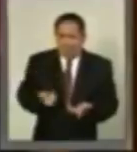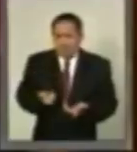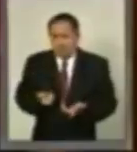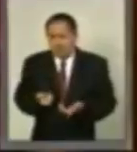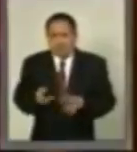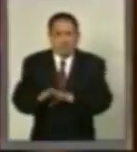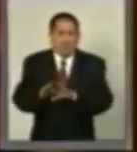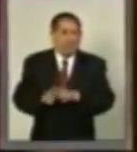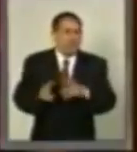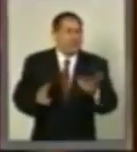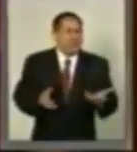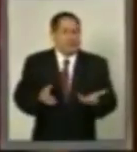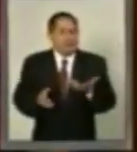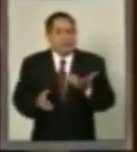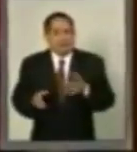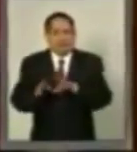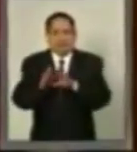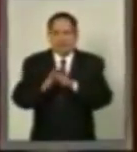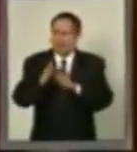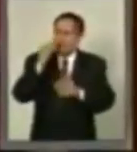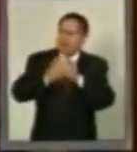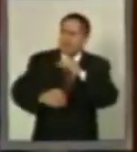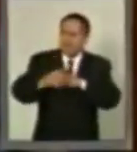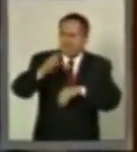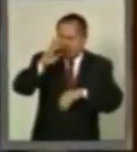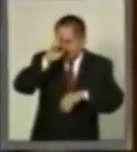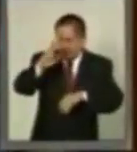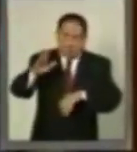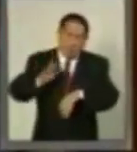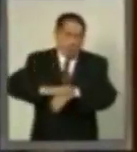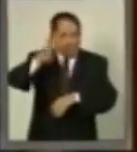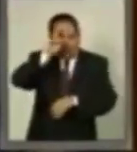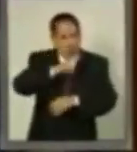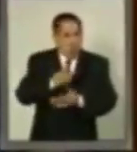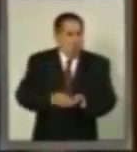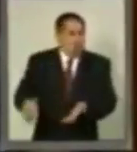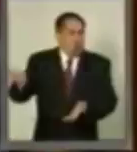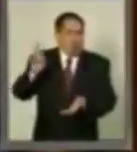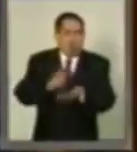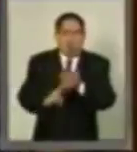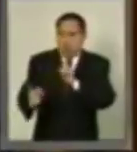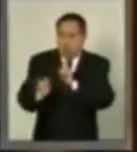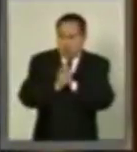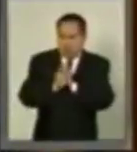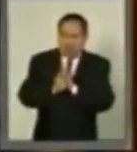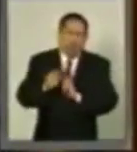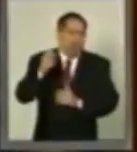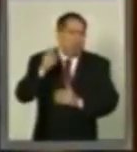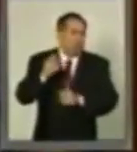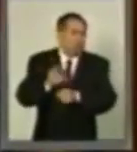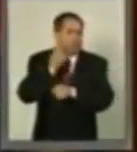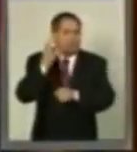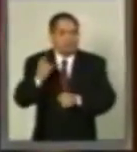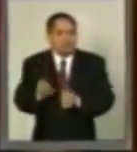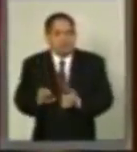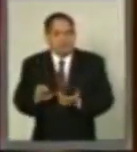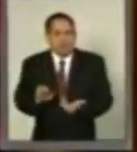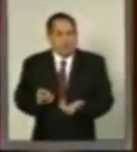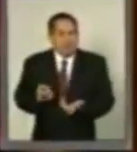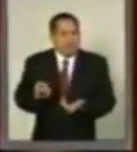y genere todavía una violación mayor a esa mujer que acudió ante él